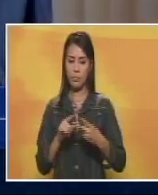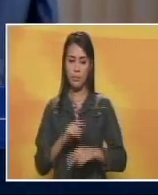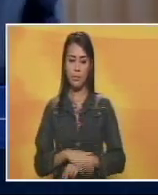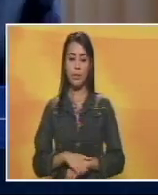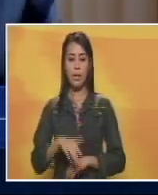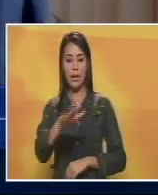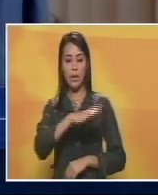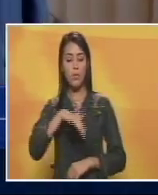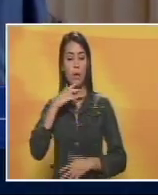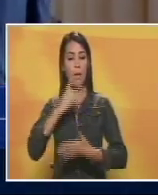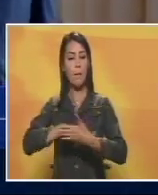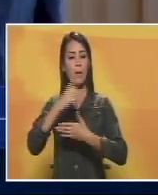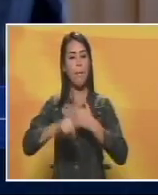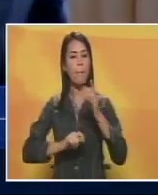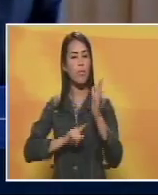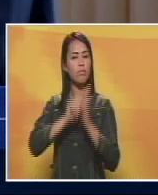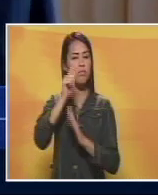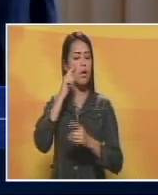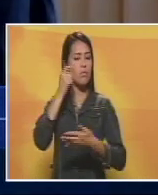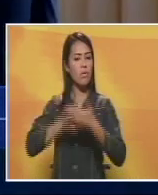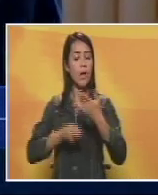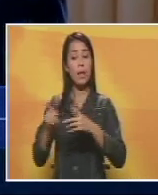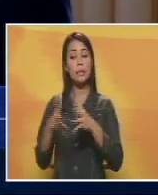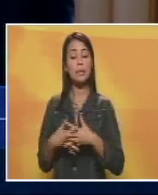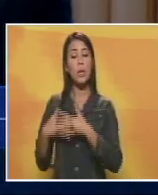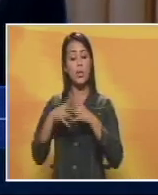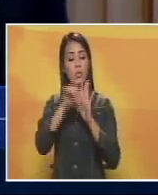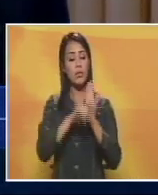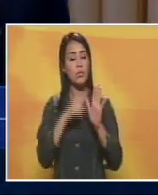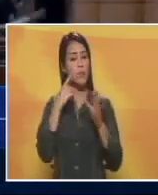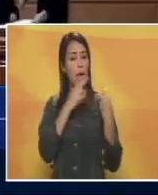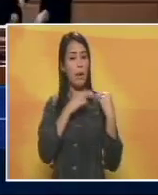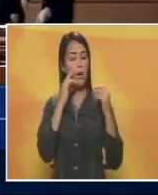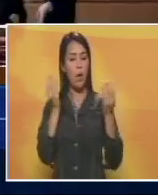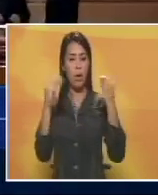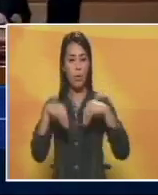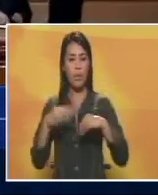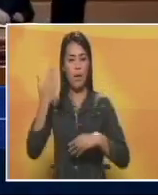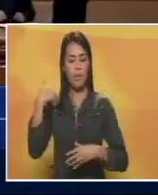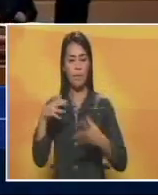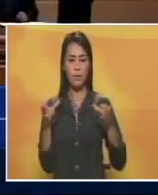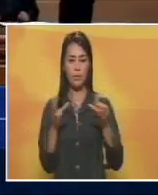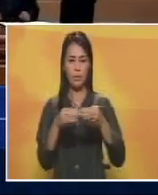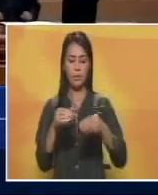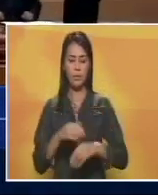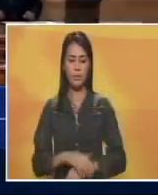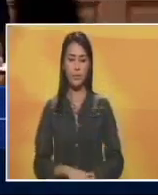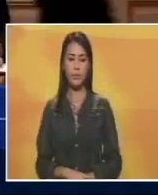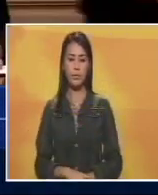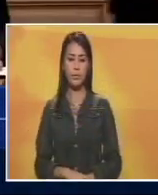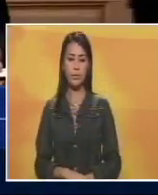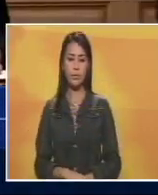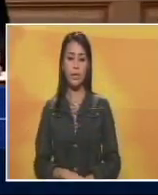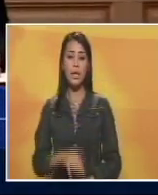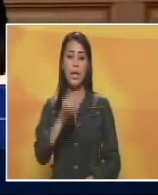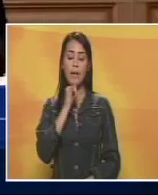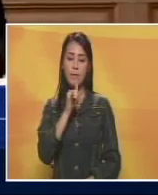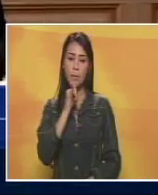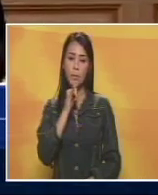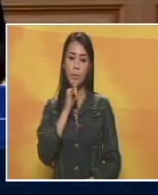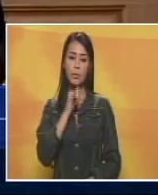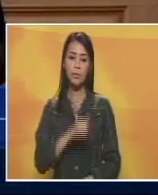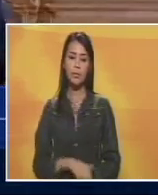epicentro de su programa nuclear, si Estados Unidos toma medidas correspondientes con lo acordado en la cumbre de Singapur. Así señala la